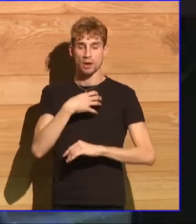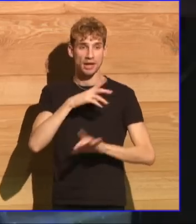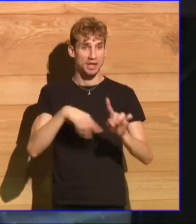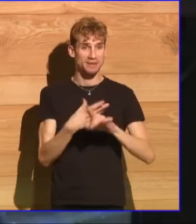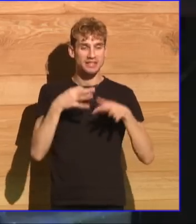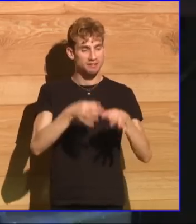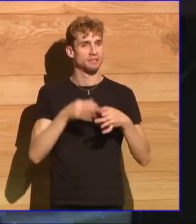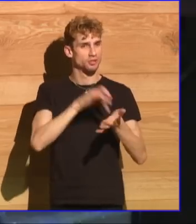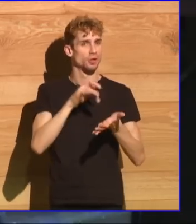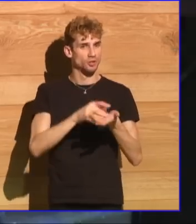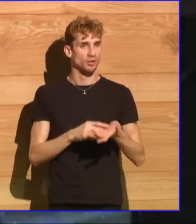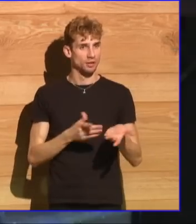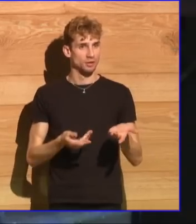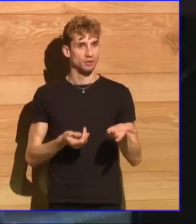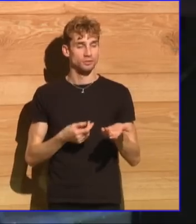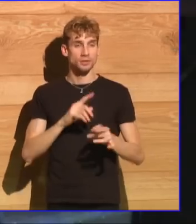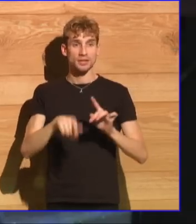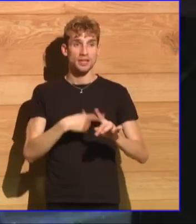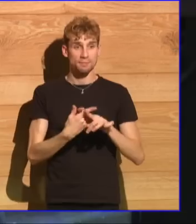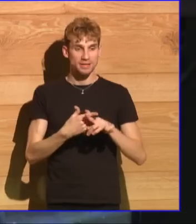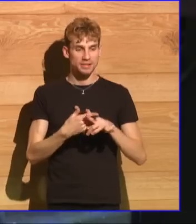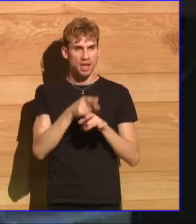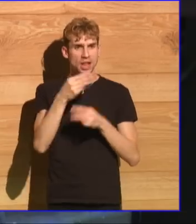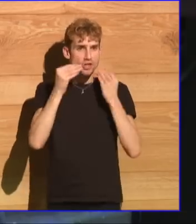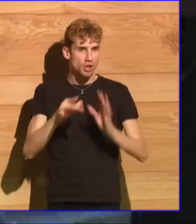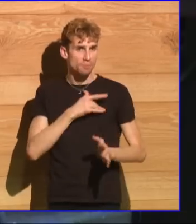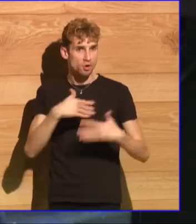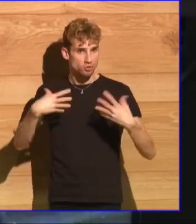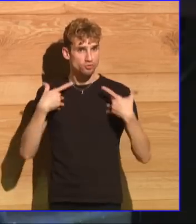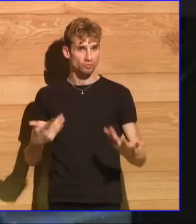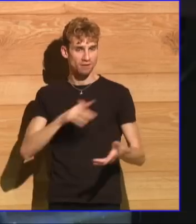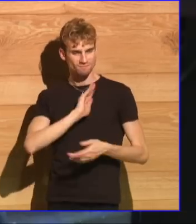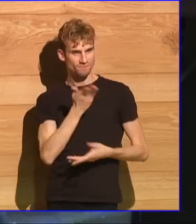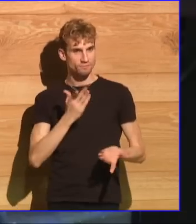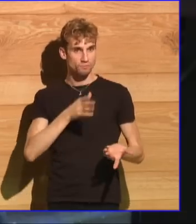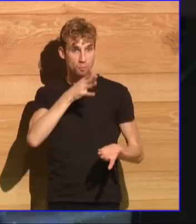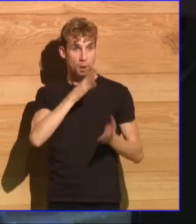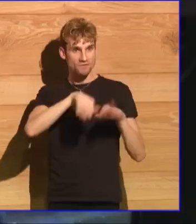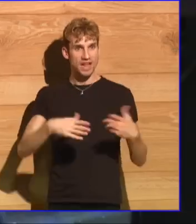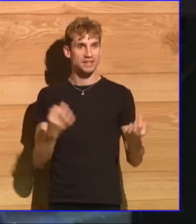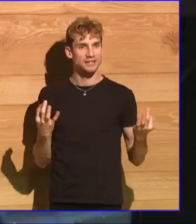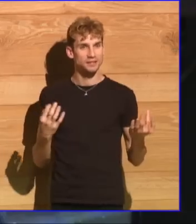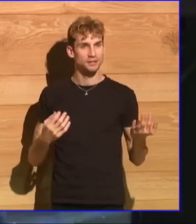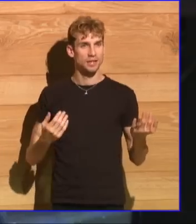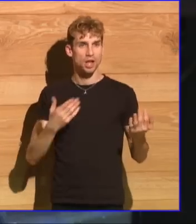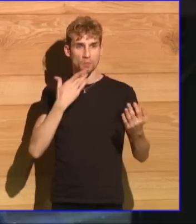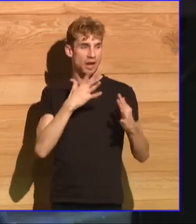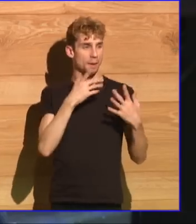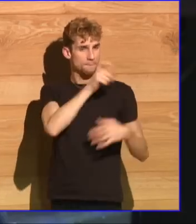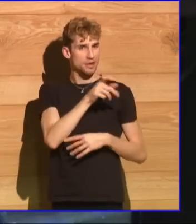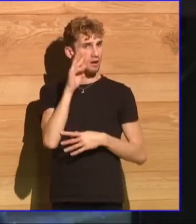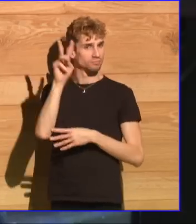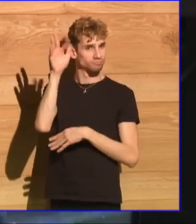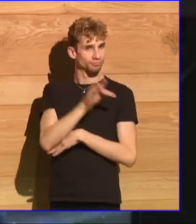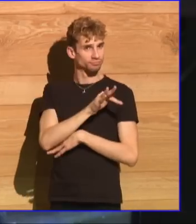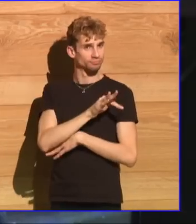pasa todo el rato que en cierta manera sufre la historia de amor. Porque al final lo que llega en general al espectador es